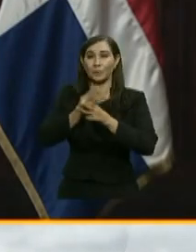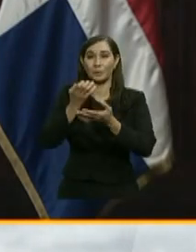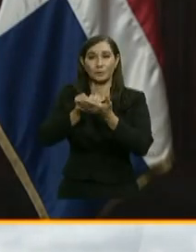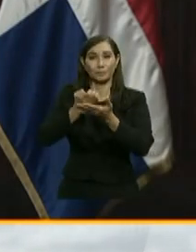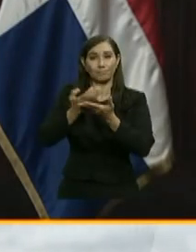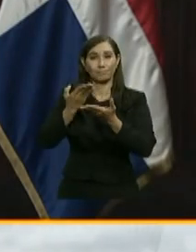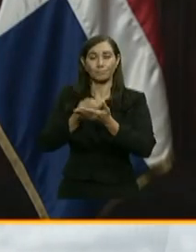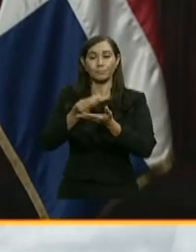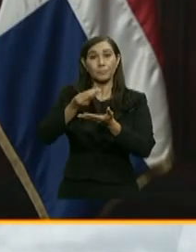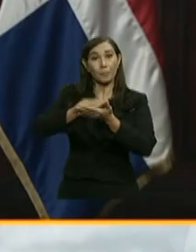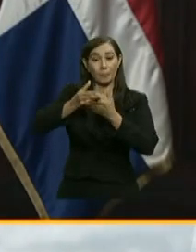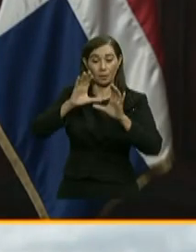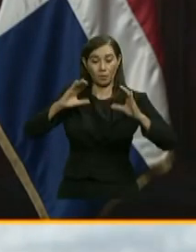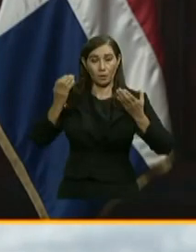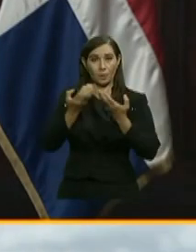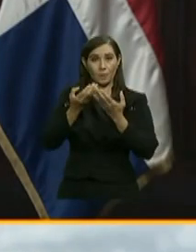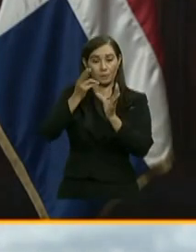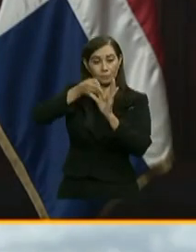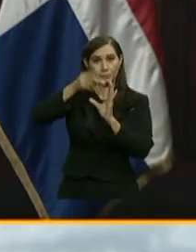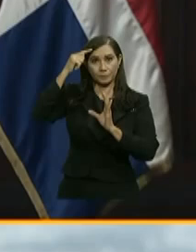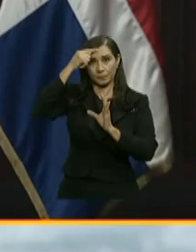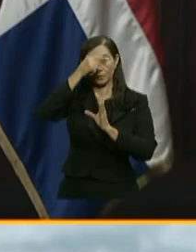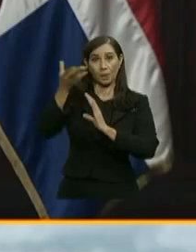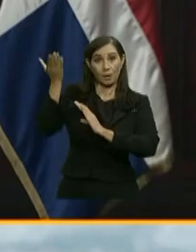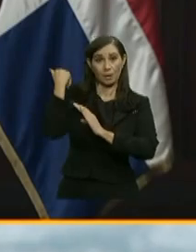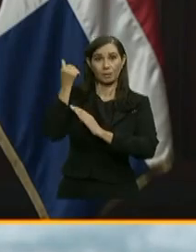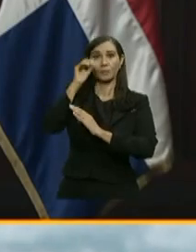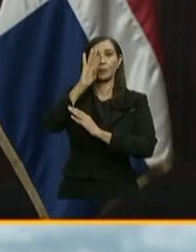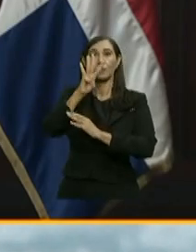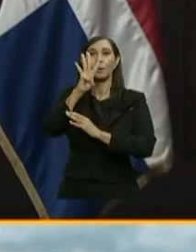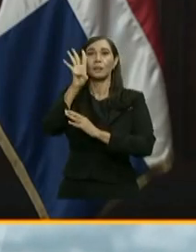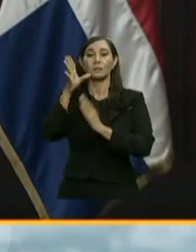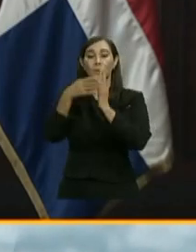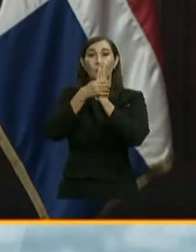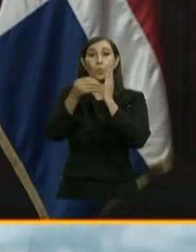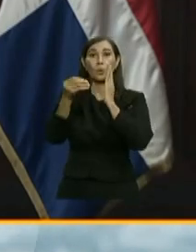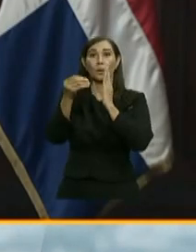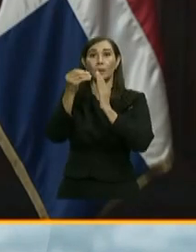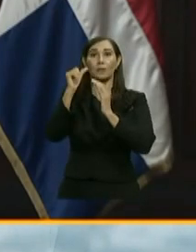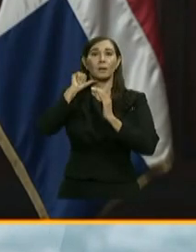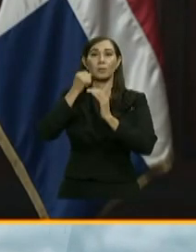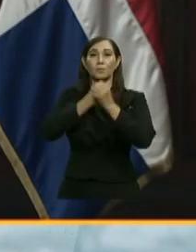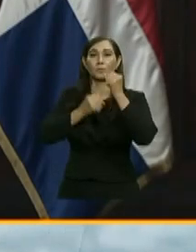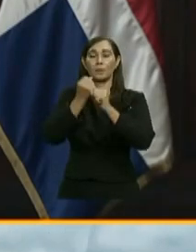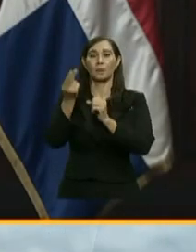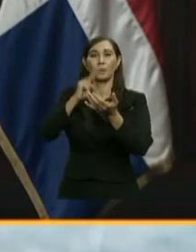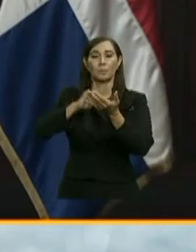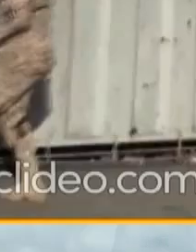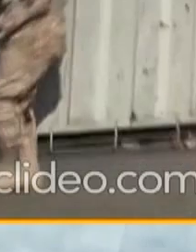Pero bien, mira... No se hace caso. ¿Ya? No se hace caso. No, yo no. Yo lo respondí como precisión